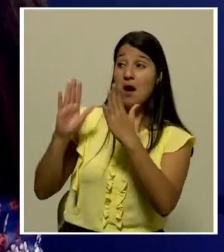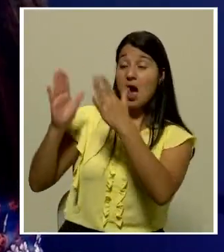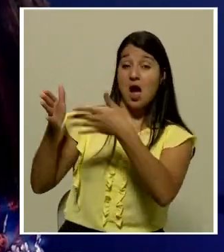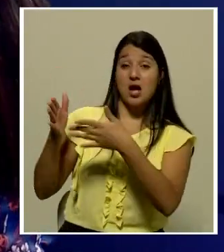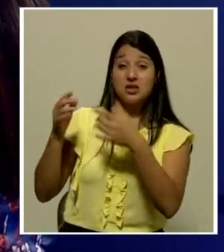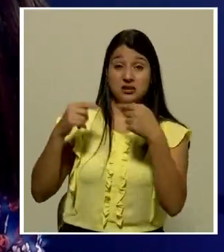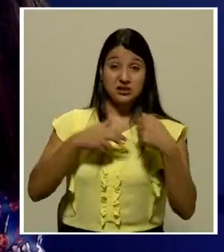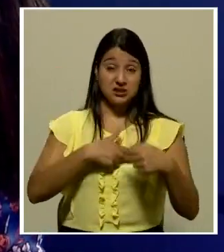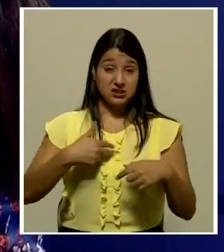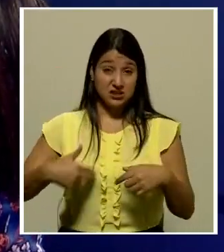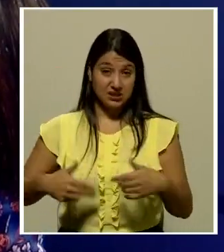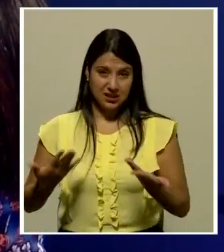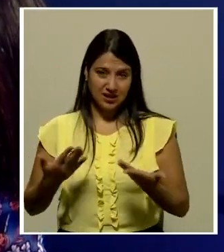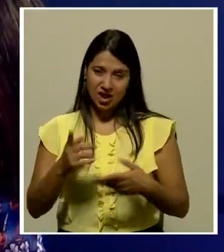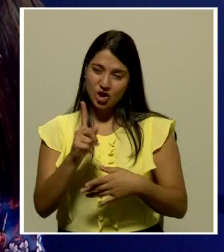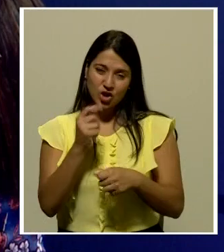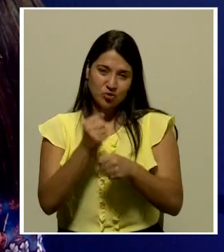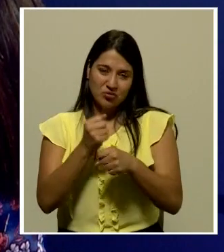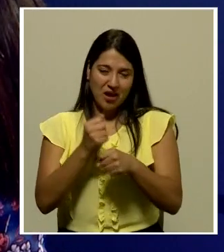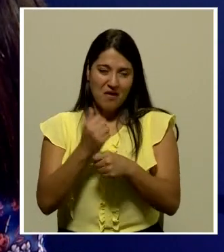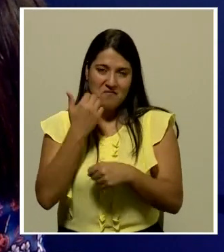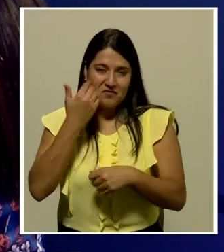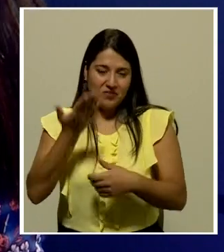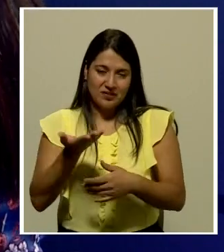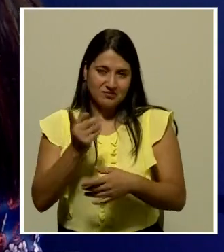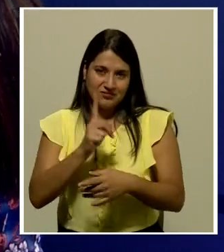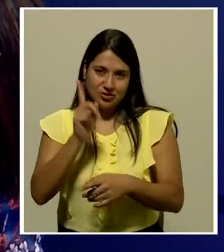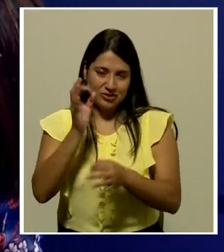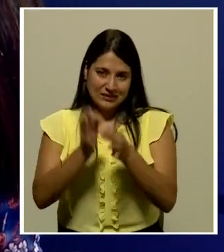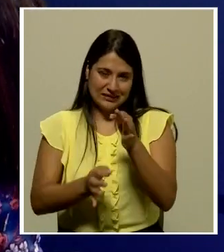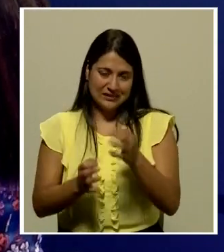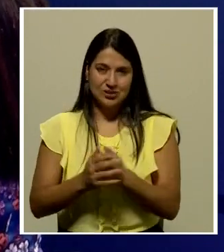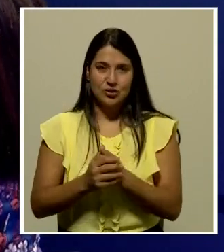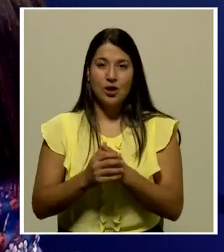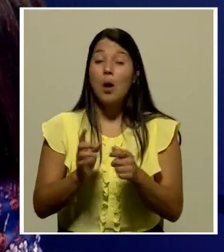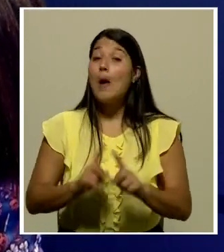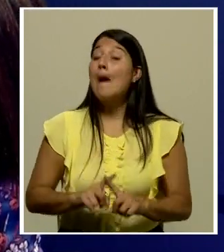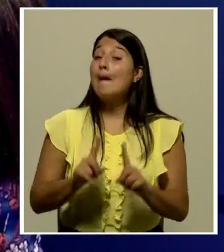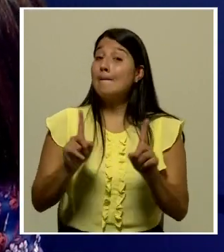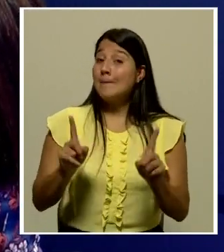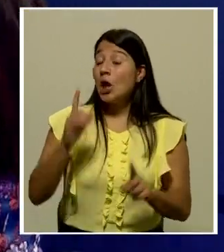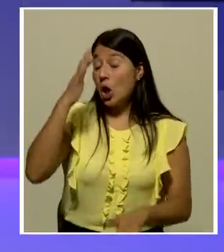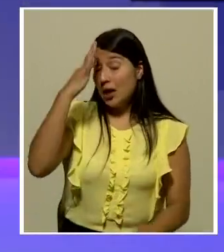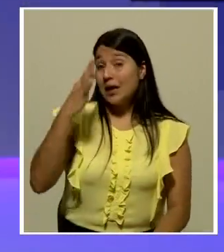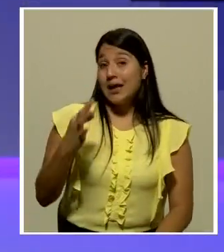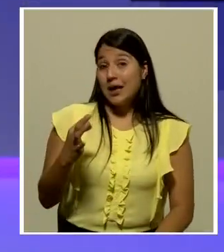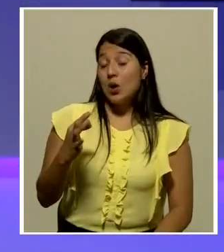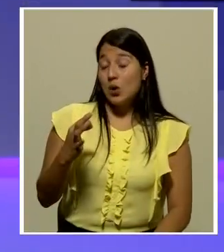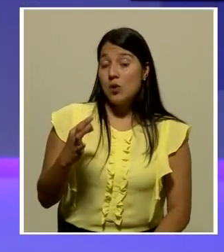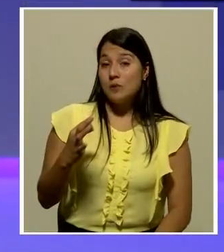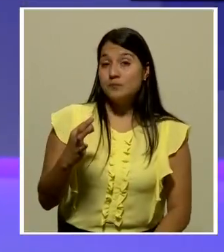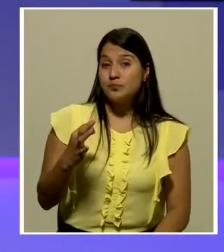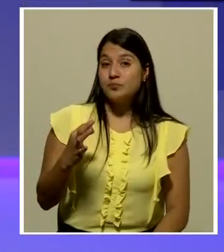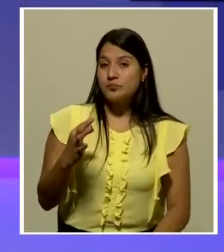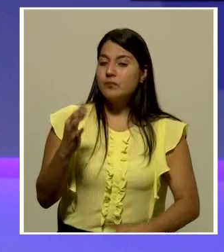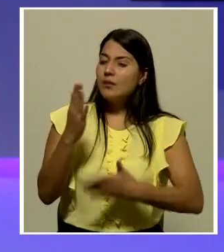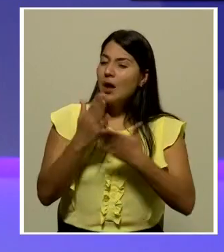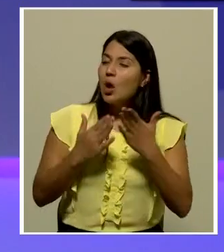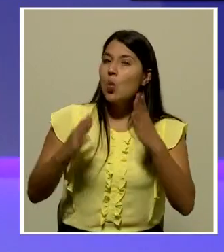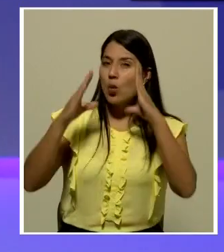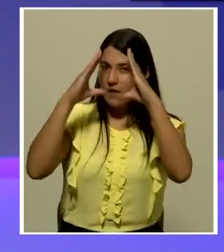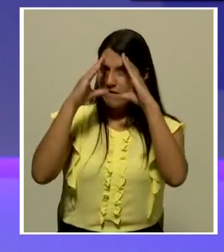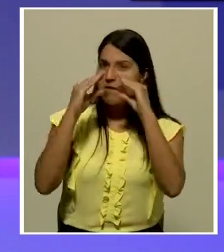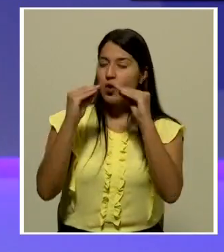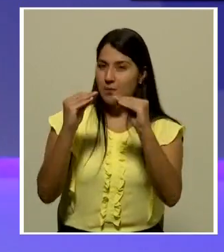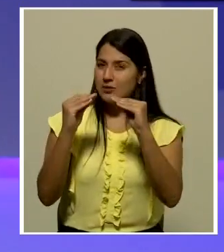un trabajo que se pueda realizar de forma tan sencilla, pero creo que el detalle, hay cierta información que se dio en el caso